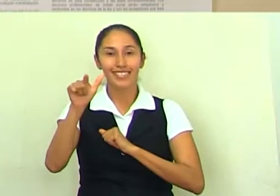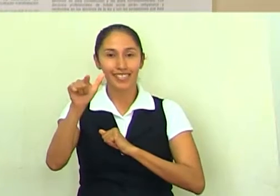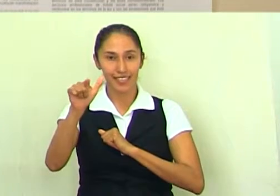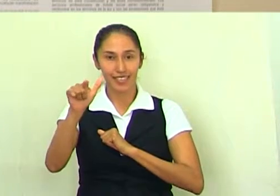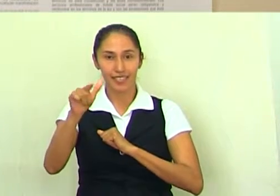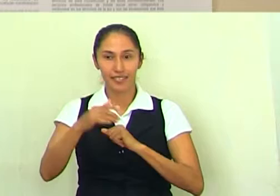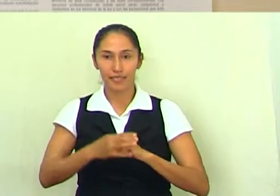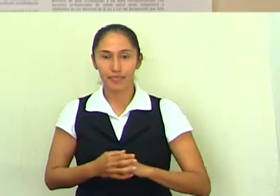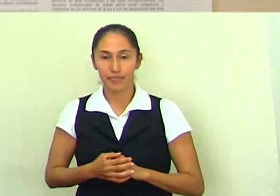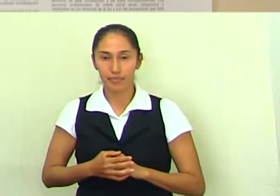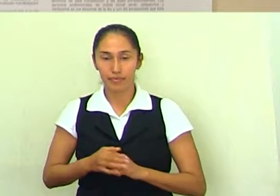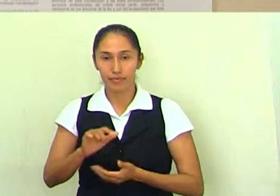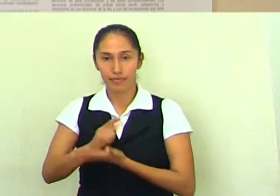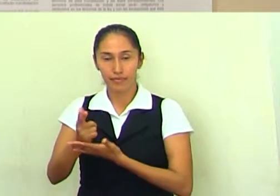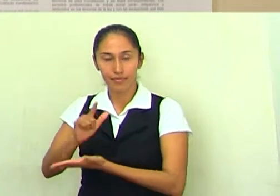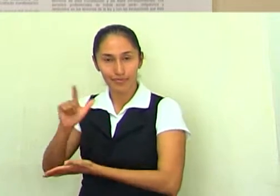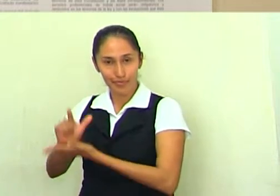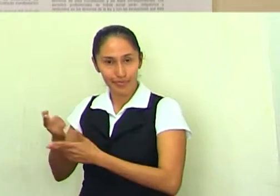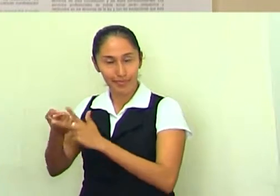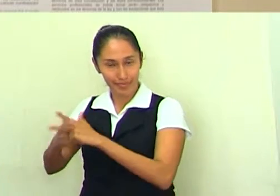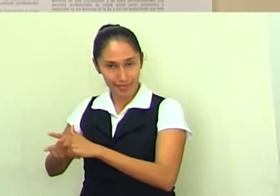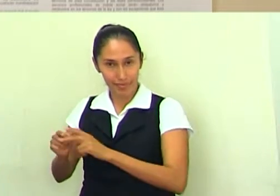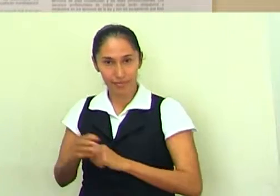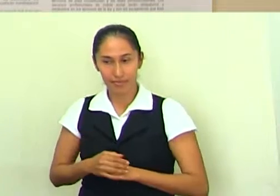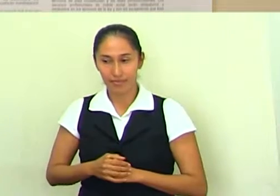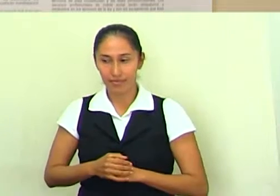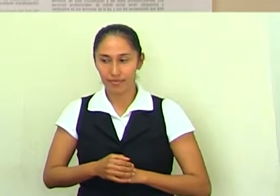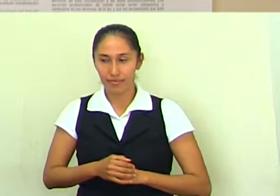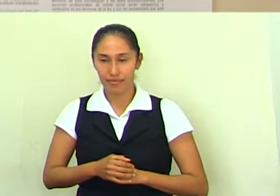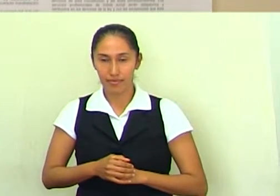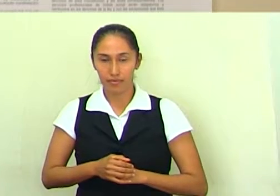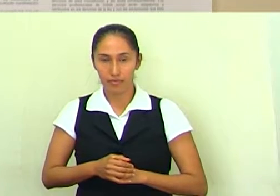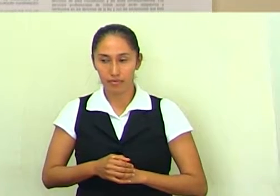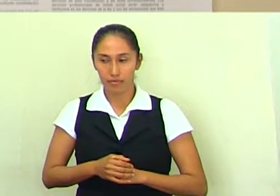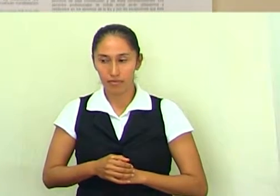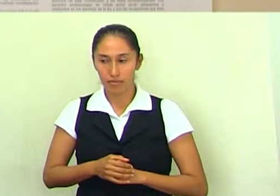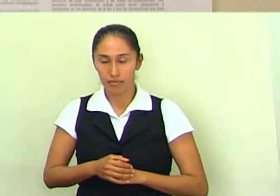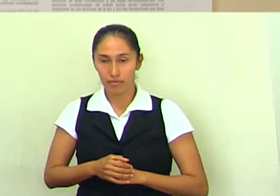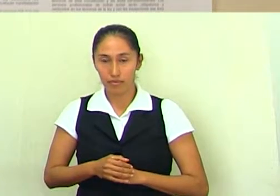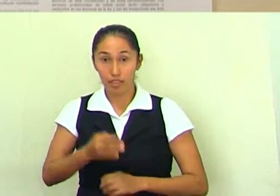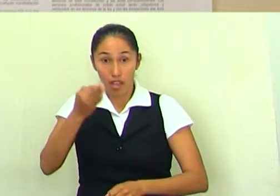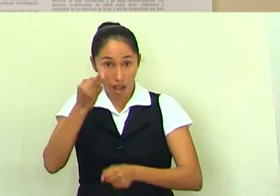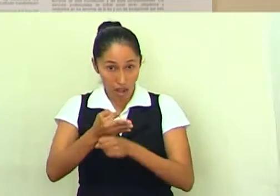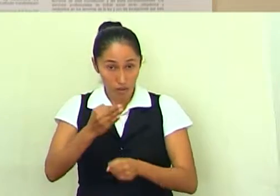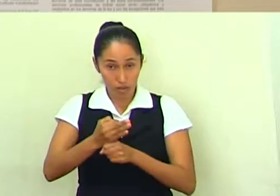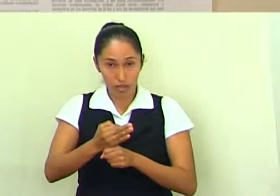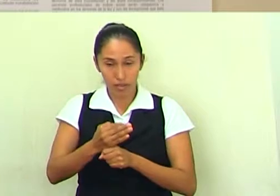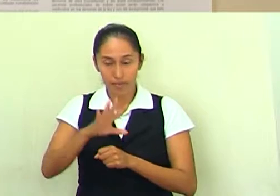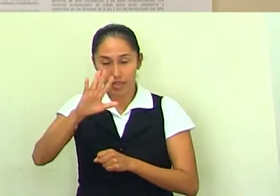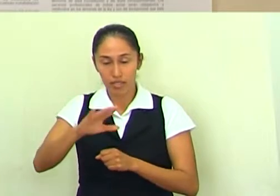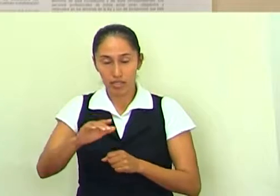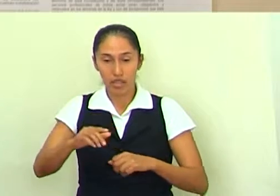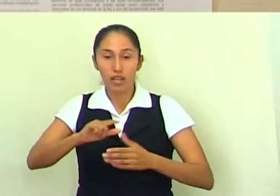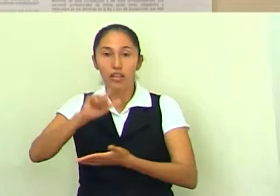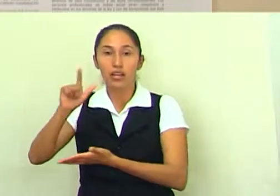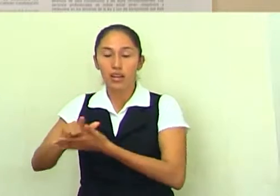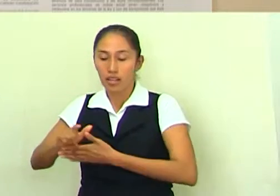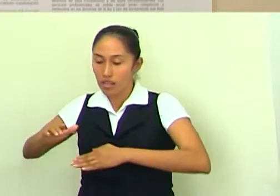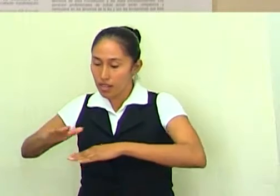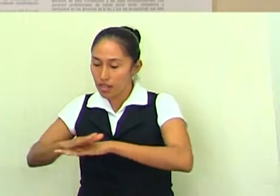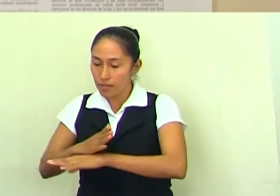1917 y que el texto vigente del extracto que yo les estoy mostrando, pues